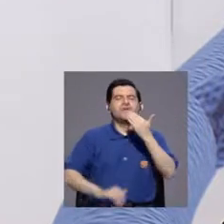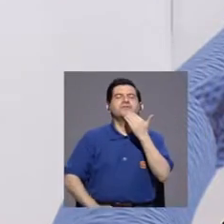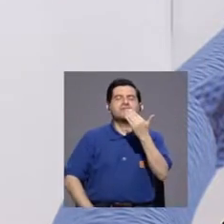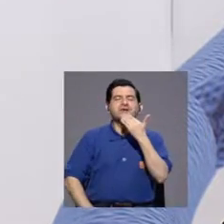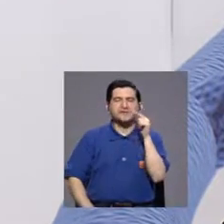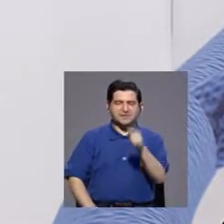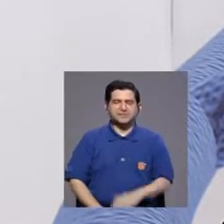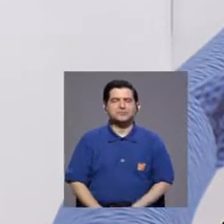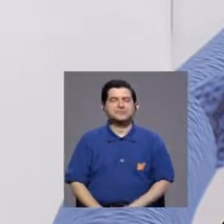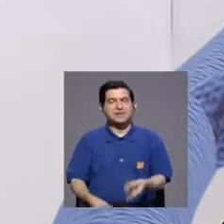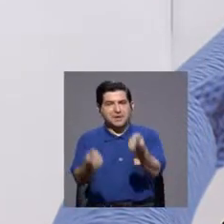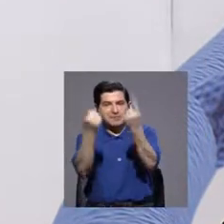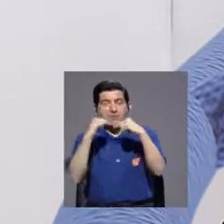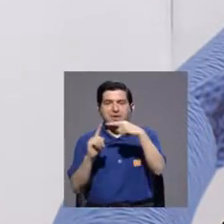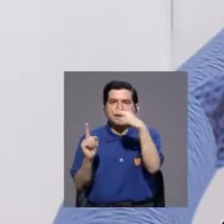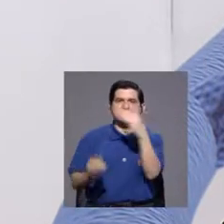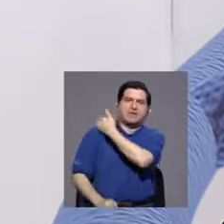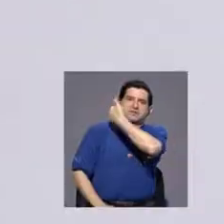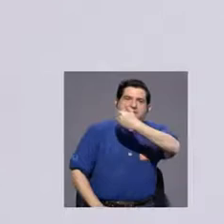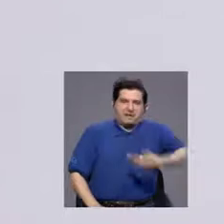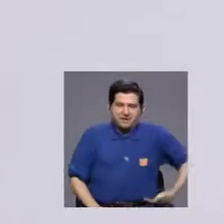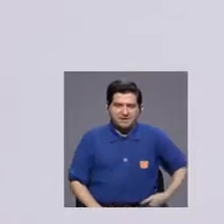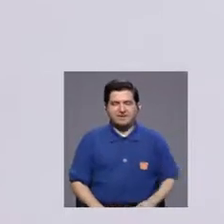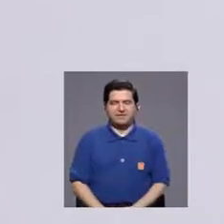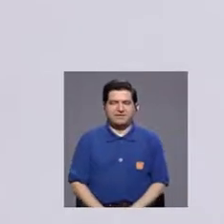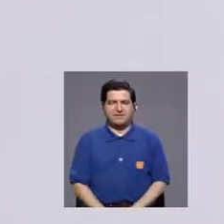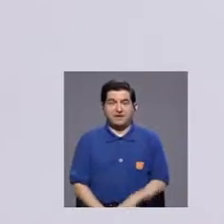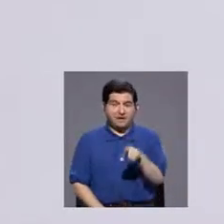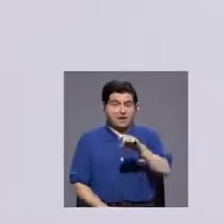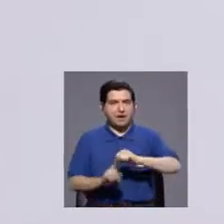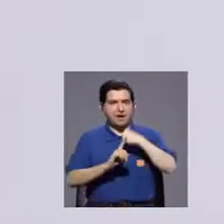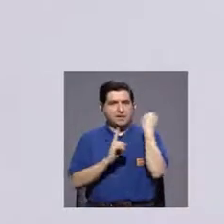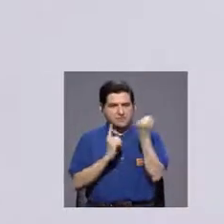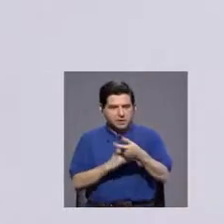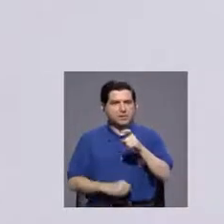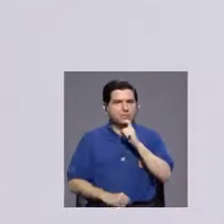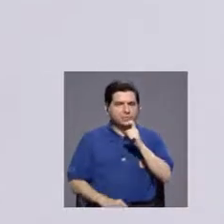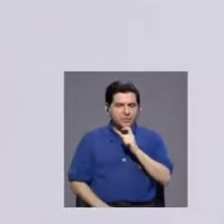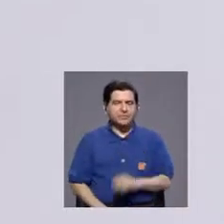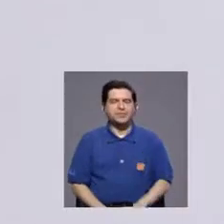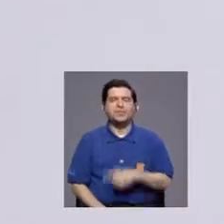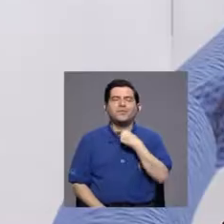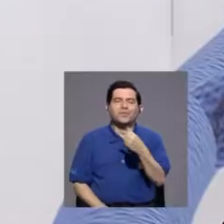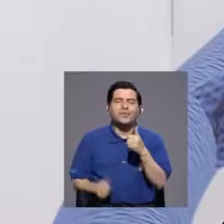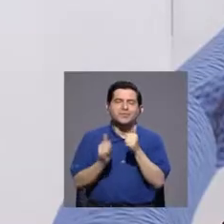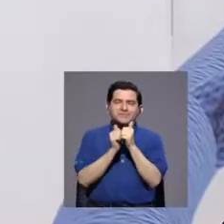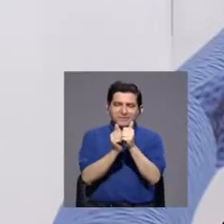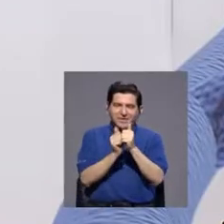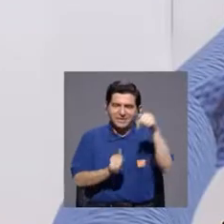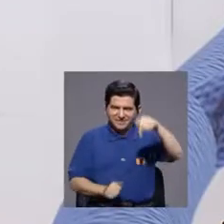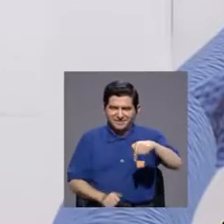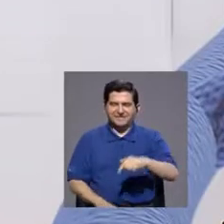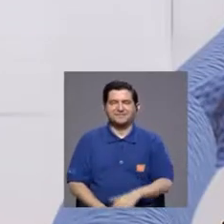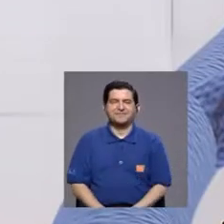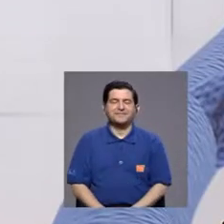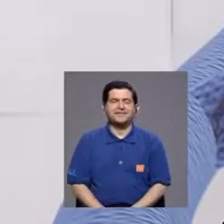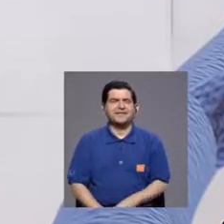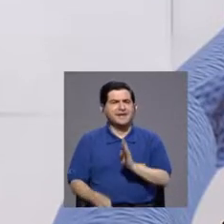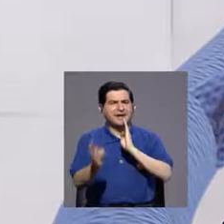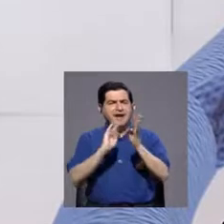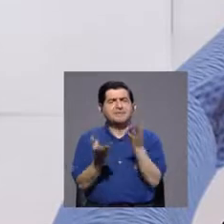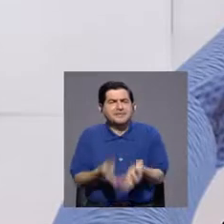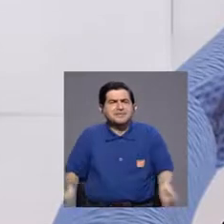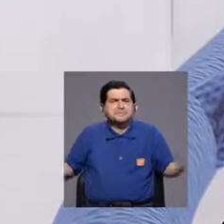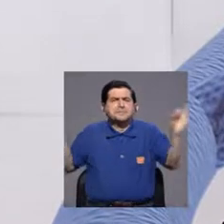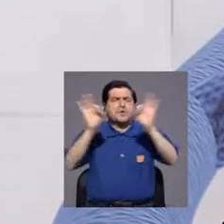por hacer el esfuerzo venir desde heredia es un gran costo placer estar aquí con usted muchísimas gracias hablemos de la